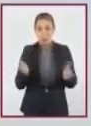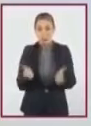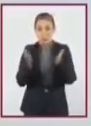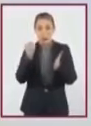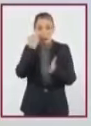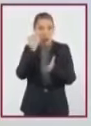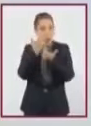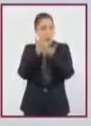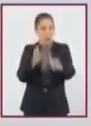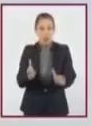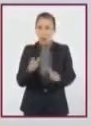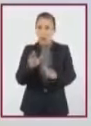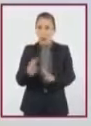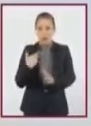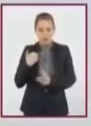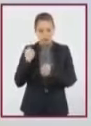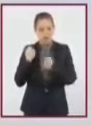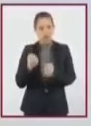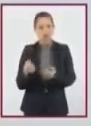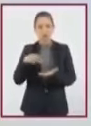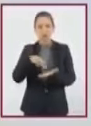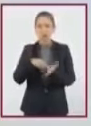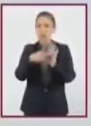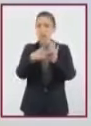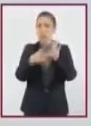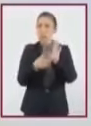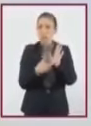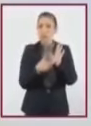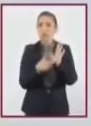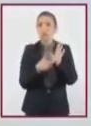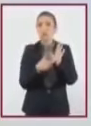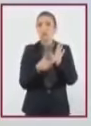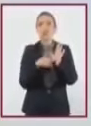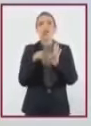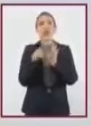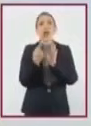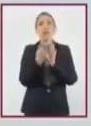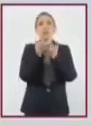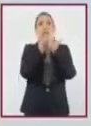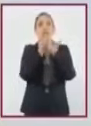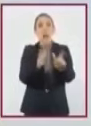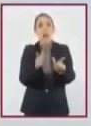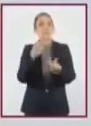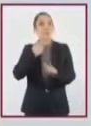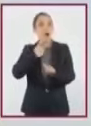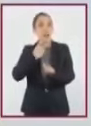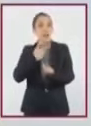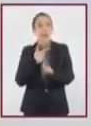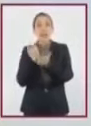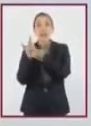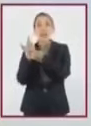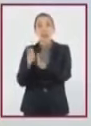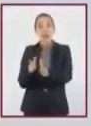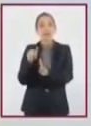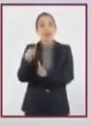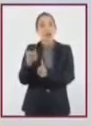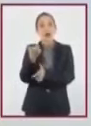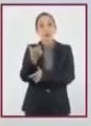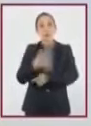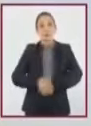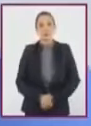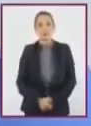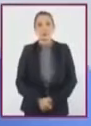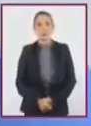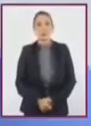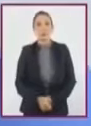del liberalismo y empoderó sus preceptos más importantes, que fueron el liberalismo político y el liberalismo